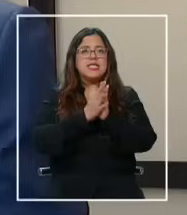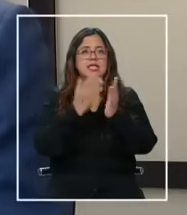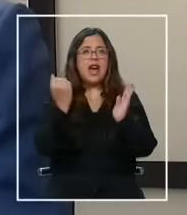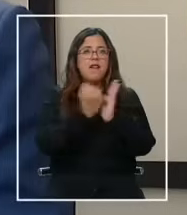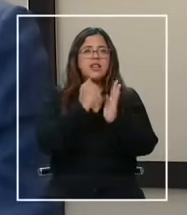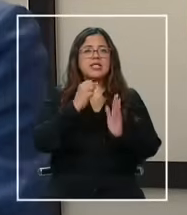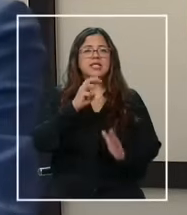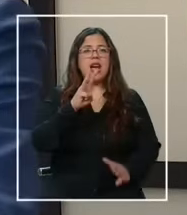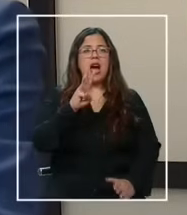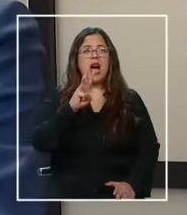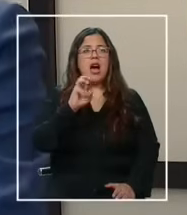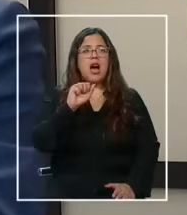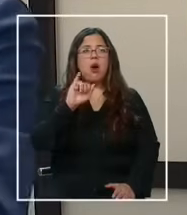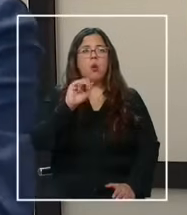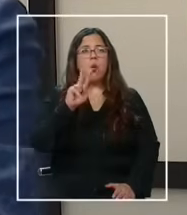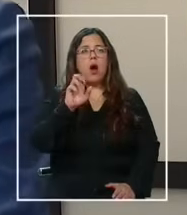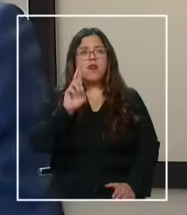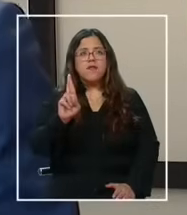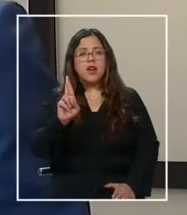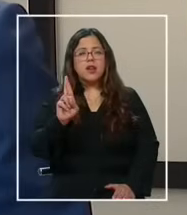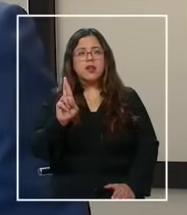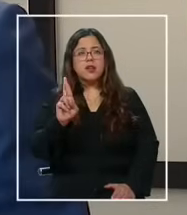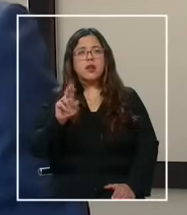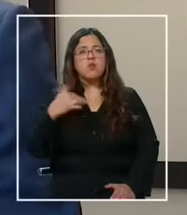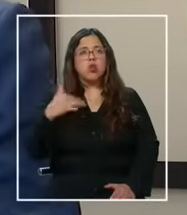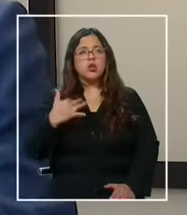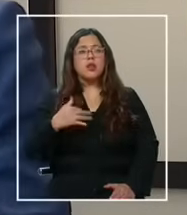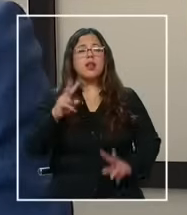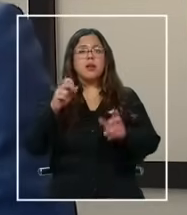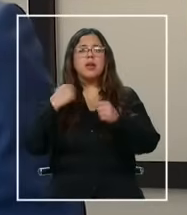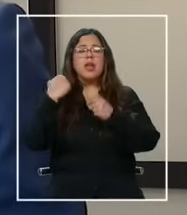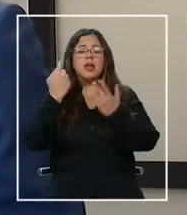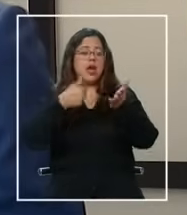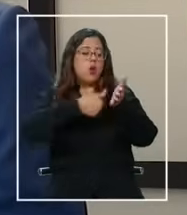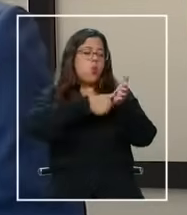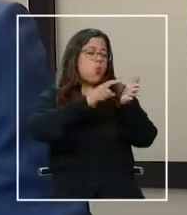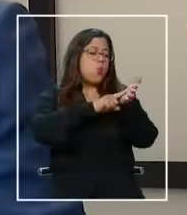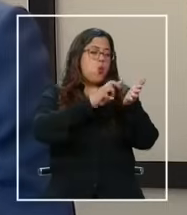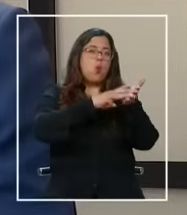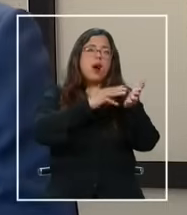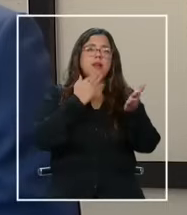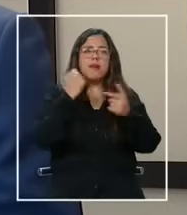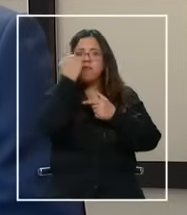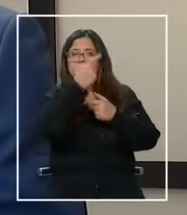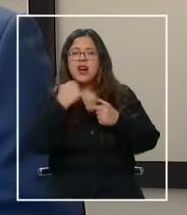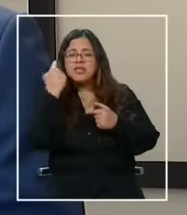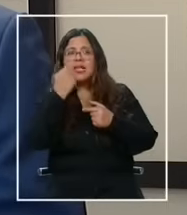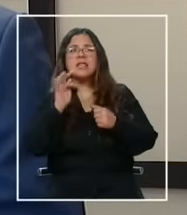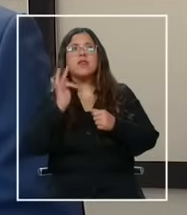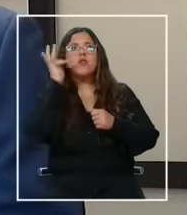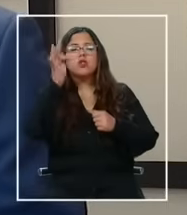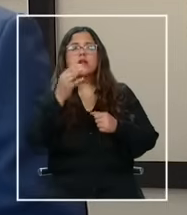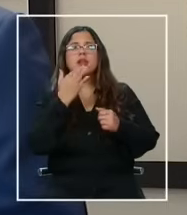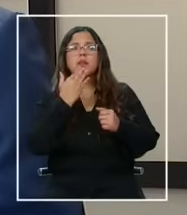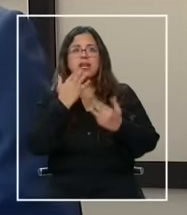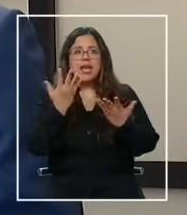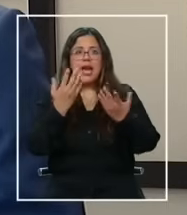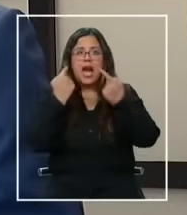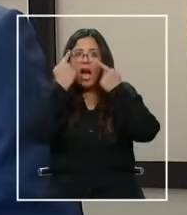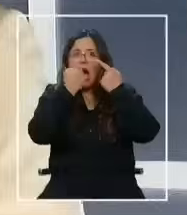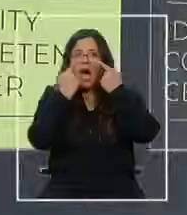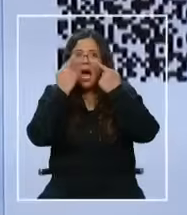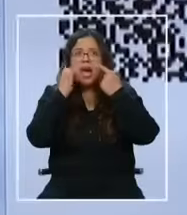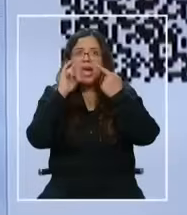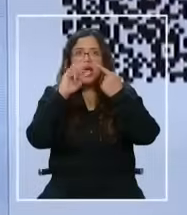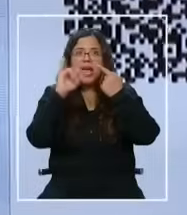relevante reconocimiento con la huella reconocimiento facial y el sistema también a futuros está listo para incorporar el reconocimiento